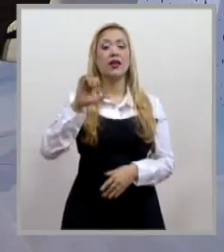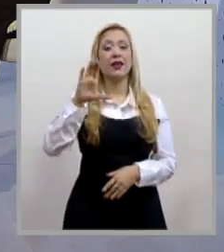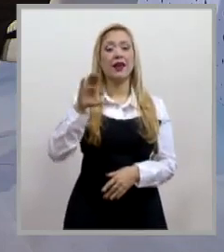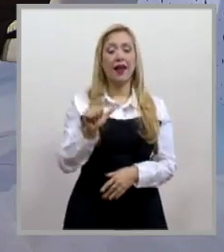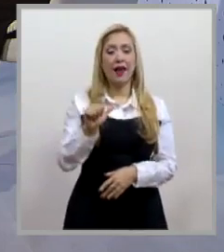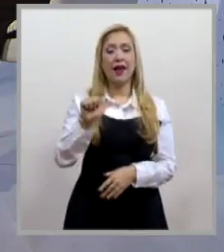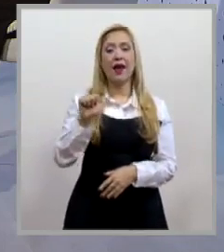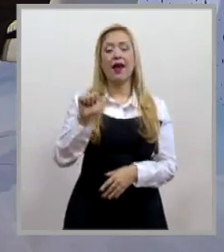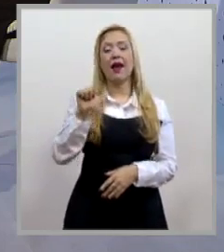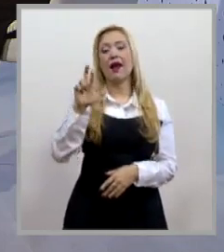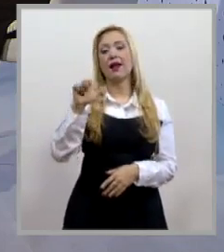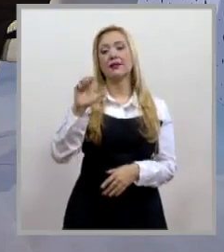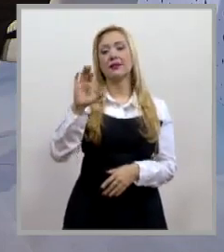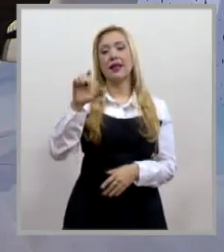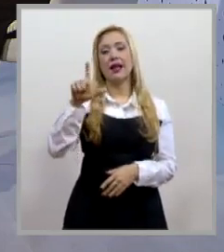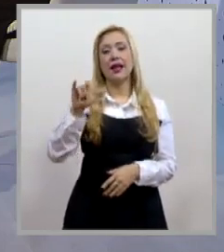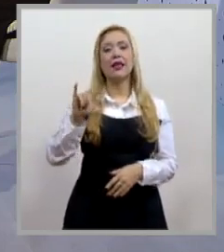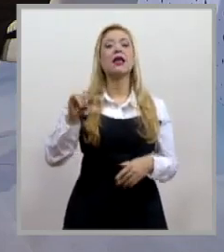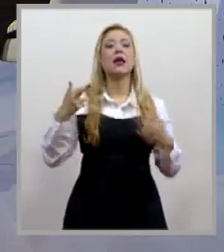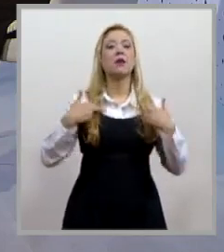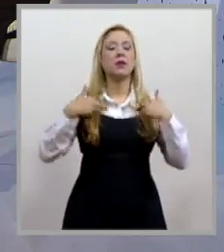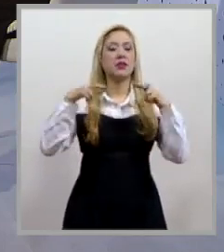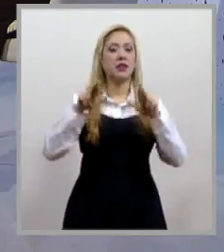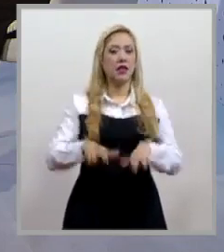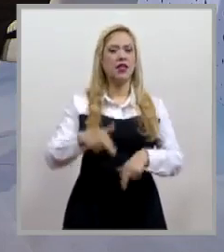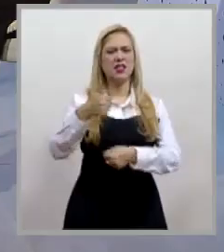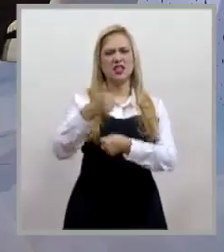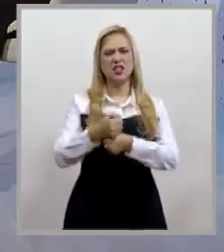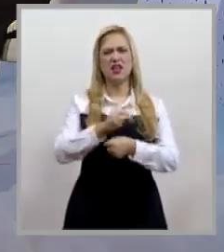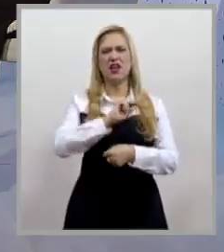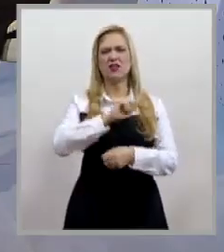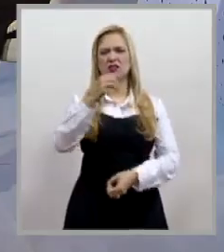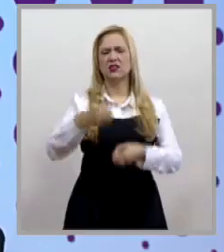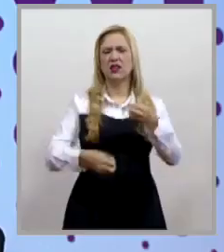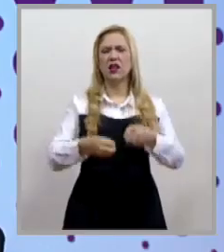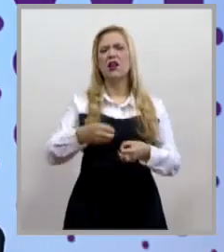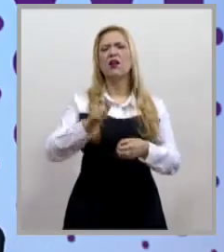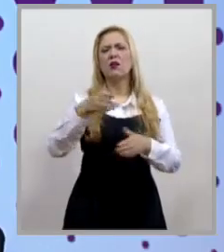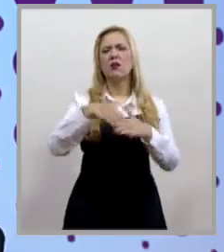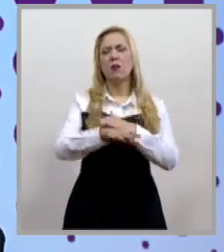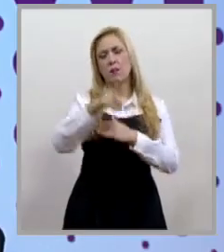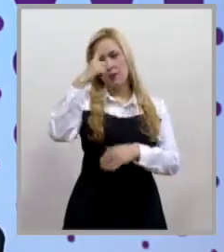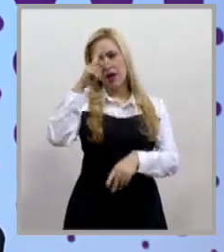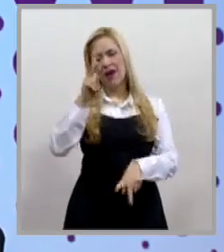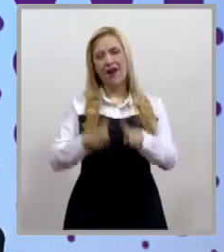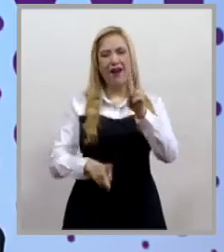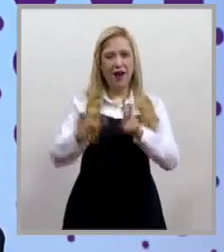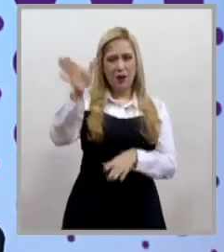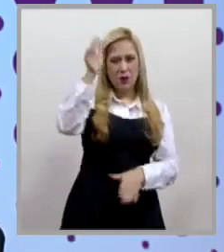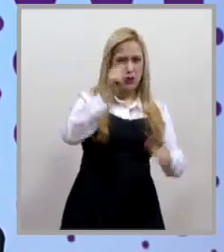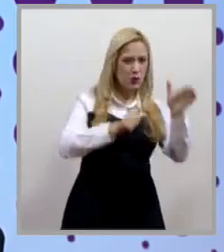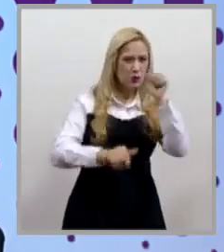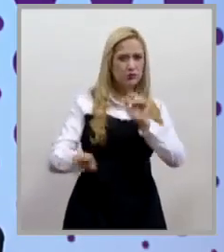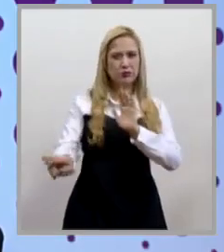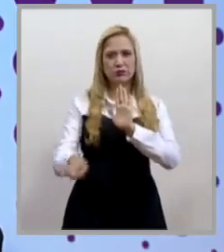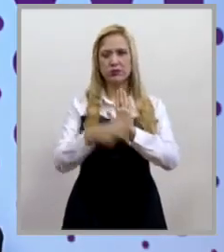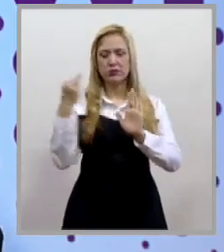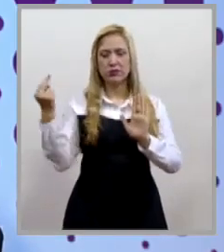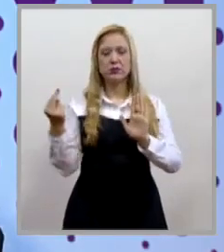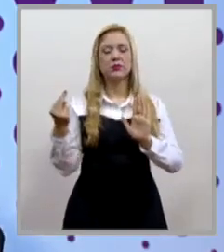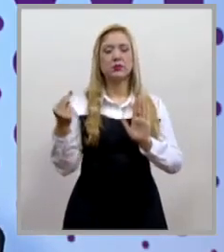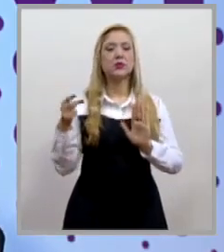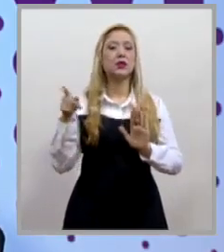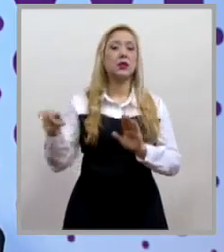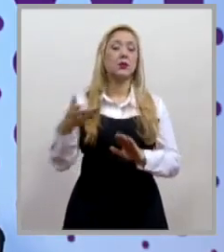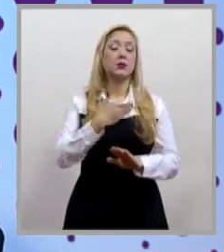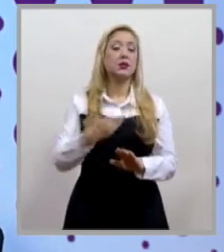González, representante del Gobierno Federal de la Sexta Sala del Tribunal Federal de Conciliación y Arbitraje. Ha sido presidenta de la Comisión